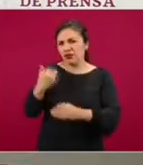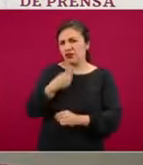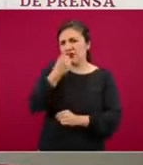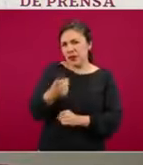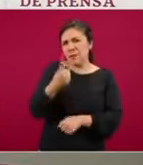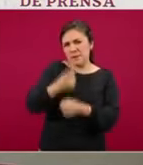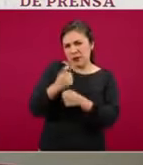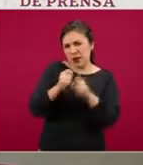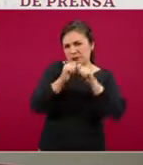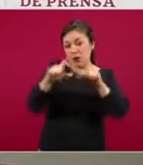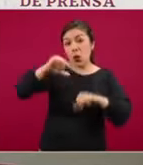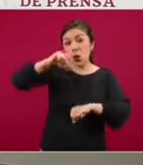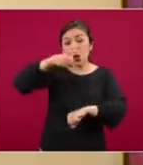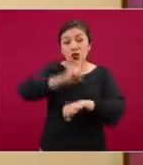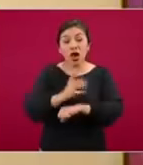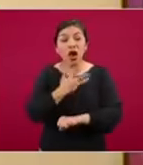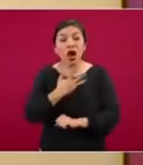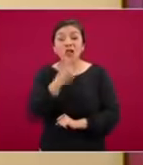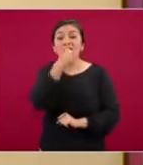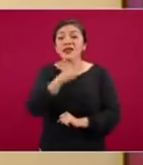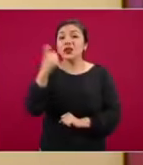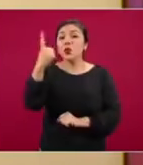primera diapositiva que el día de hoy teníamos